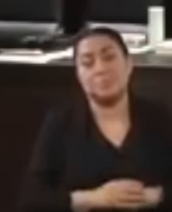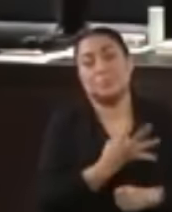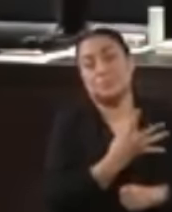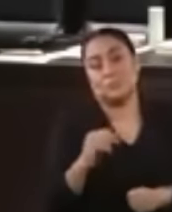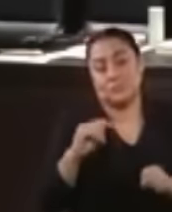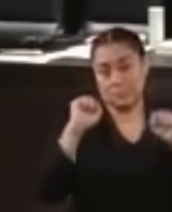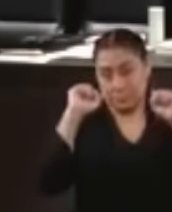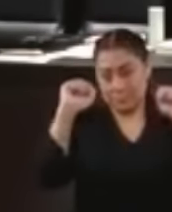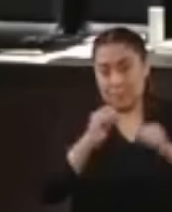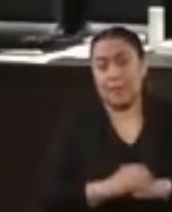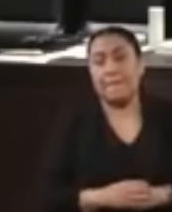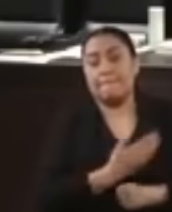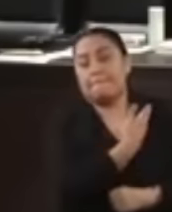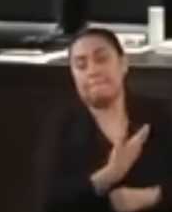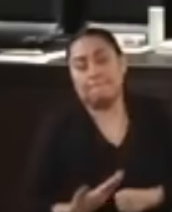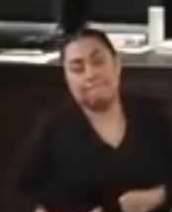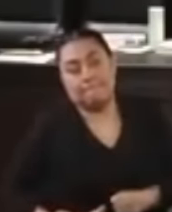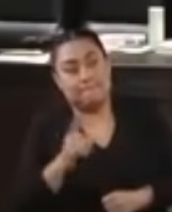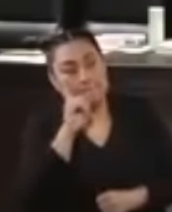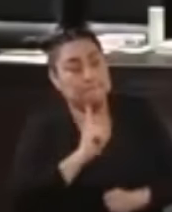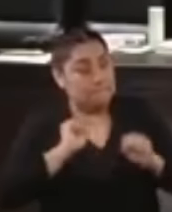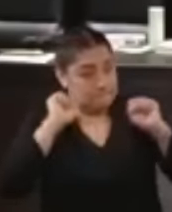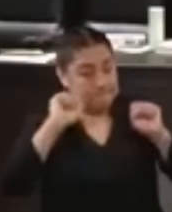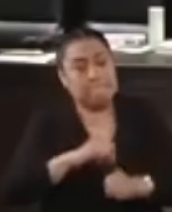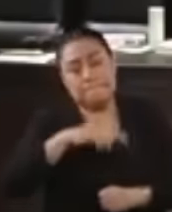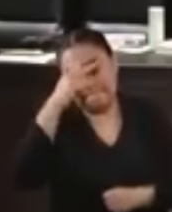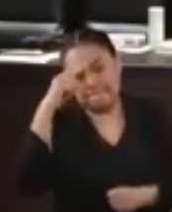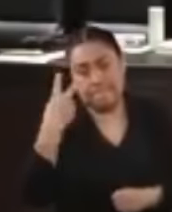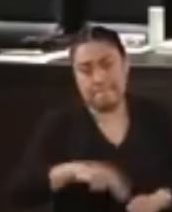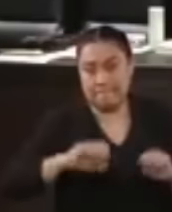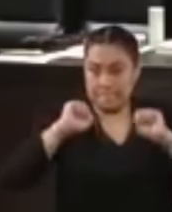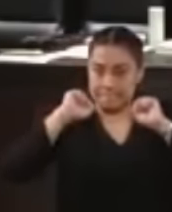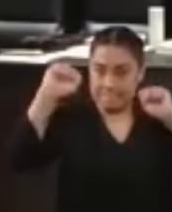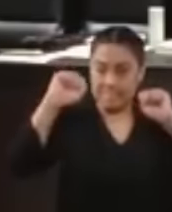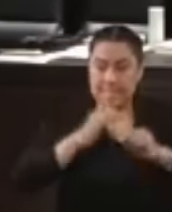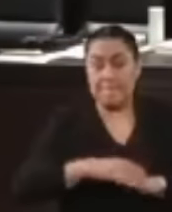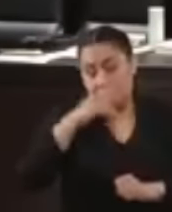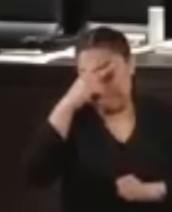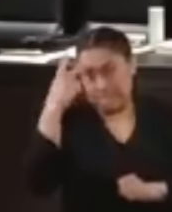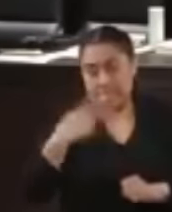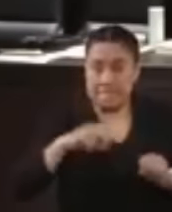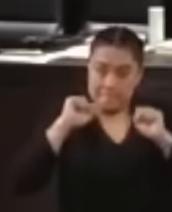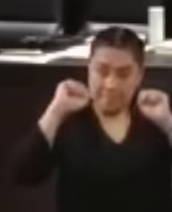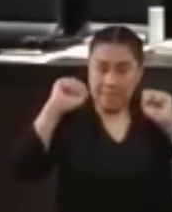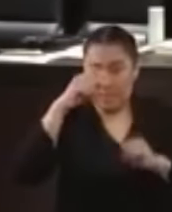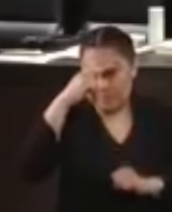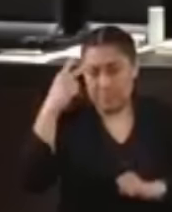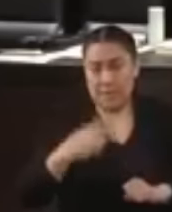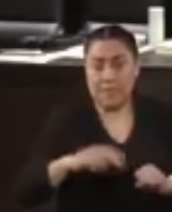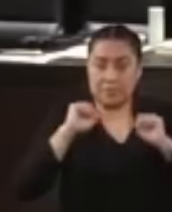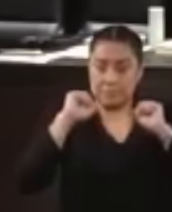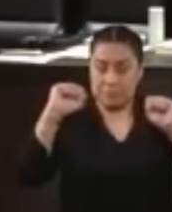4T, que viva nuestra presidenta, que viva México, que viva México, que viva México. Aquí